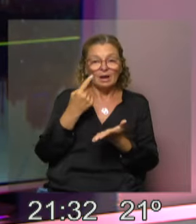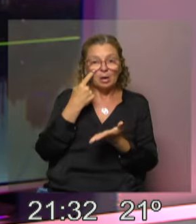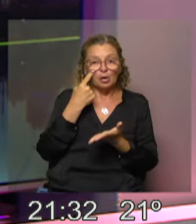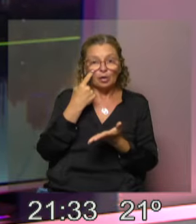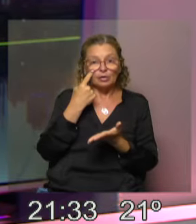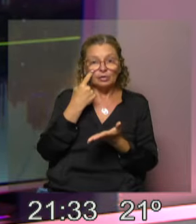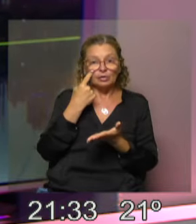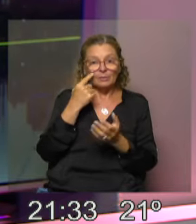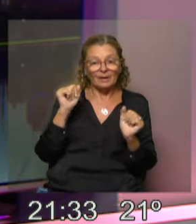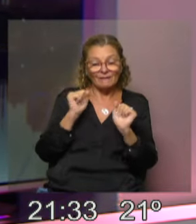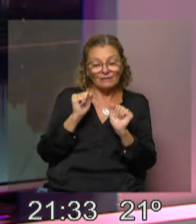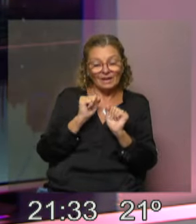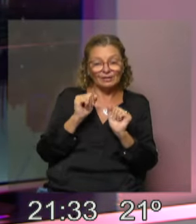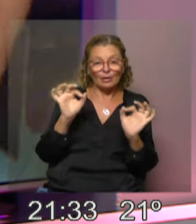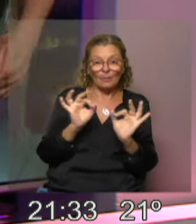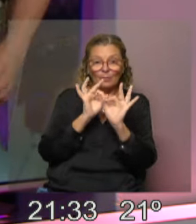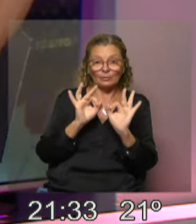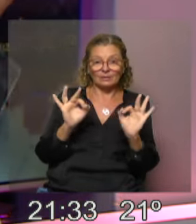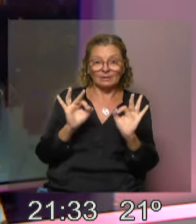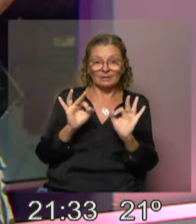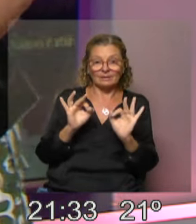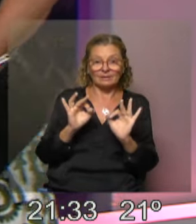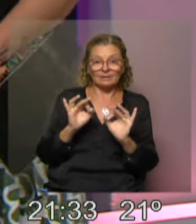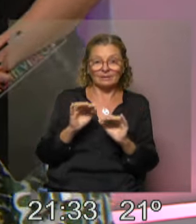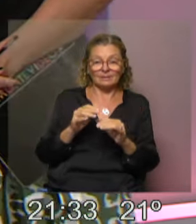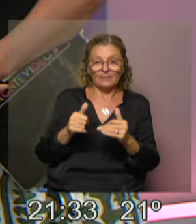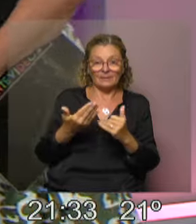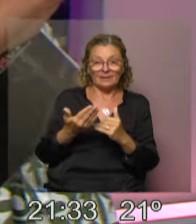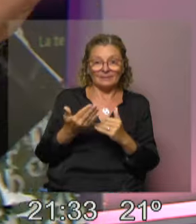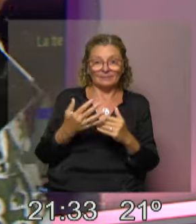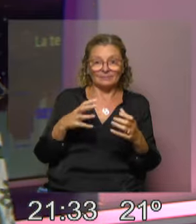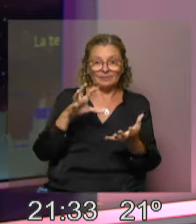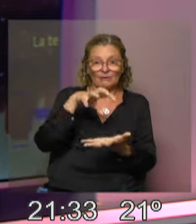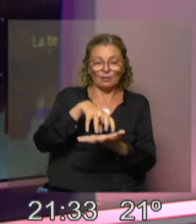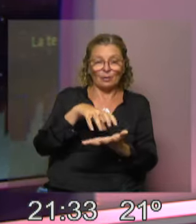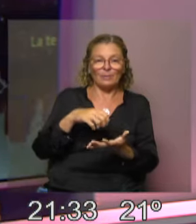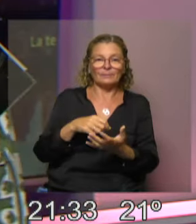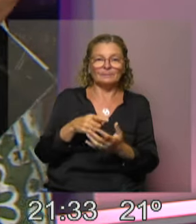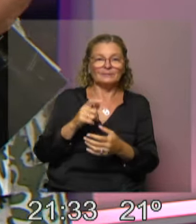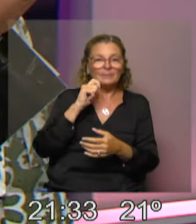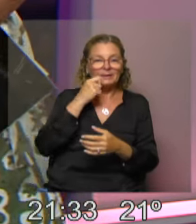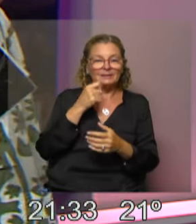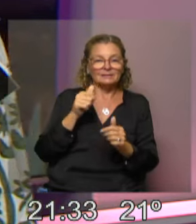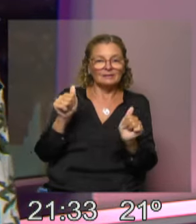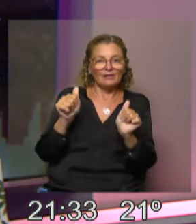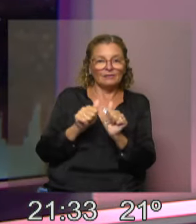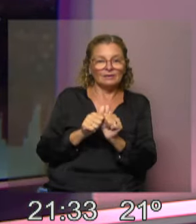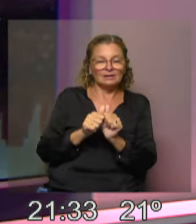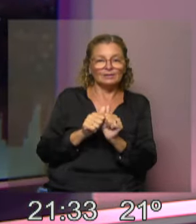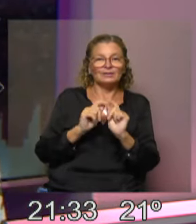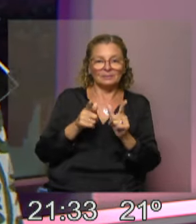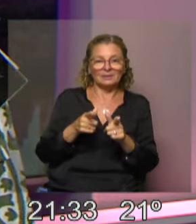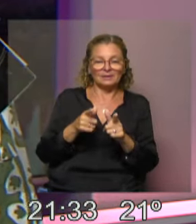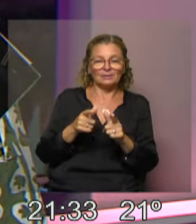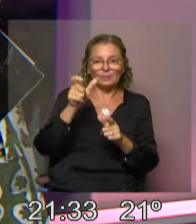este invierno el tema que acaba de tocar, pero en versión más banda, sí. Me encanta que Cata vino con su público también.